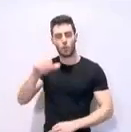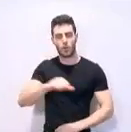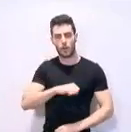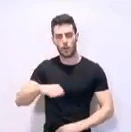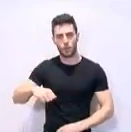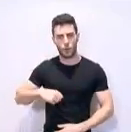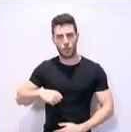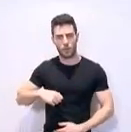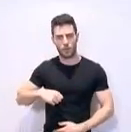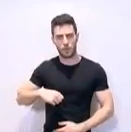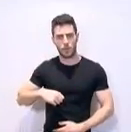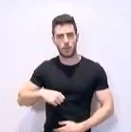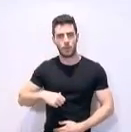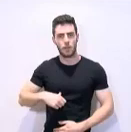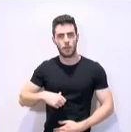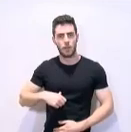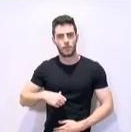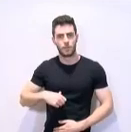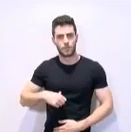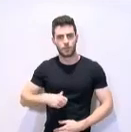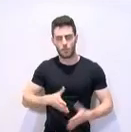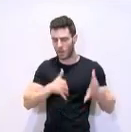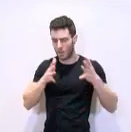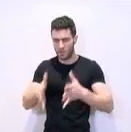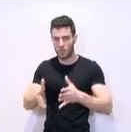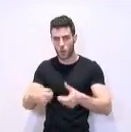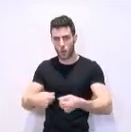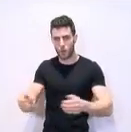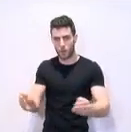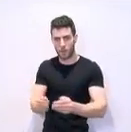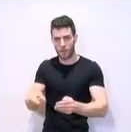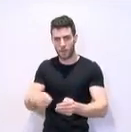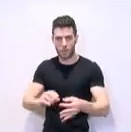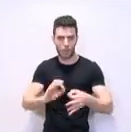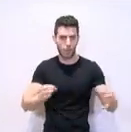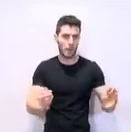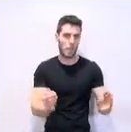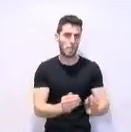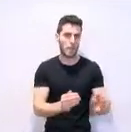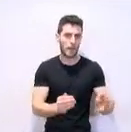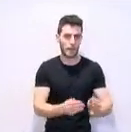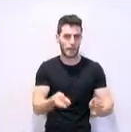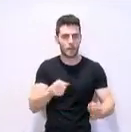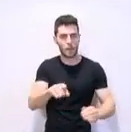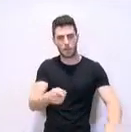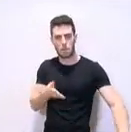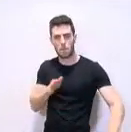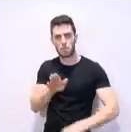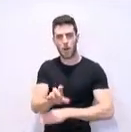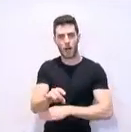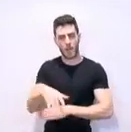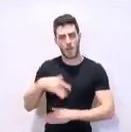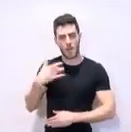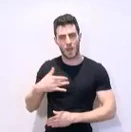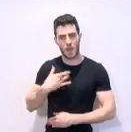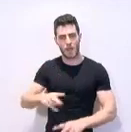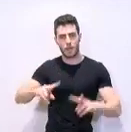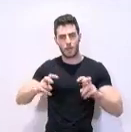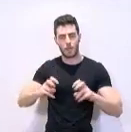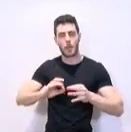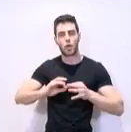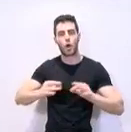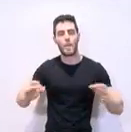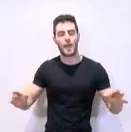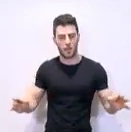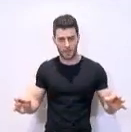autónomas dirigidas al pequeño comercio y a las pequeñas cooperativas. Lo planteábamos también hace 15 días con respecto a las